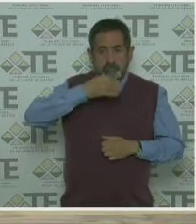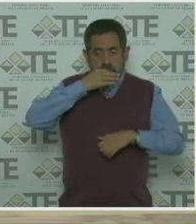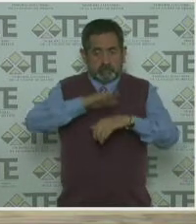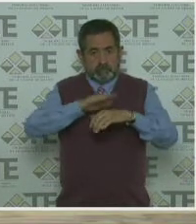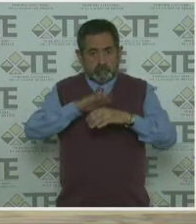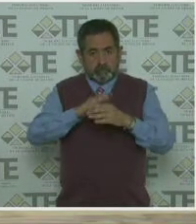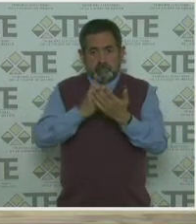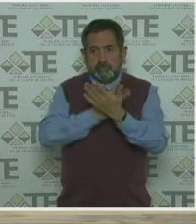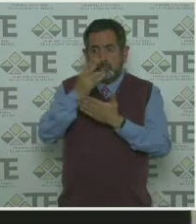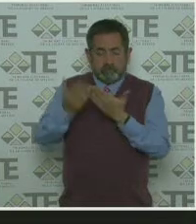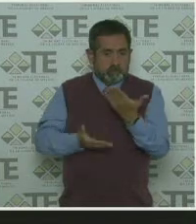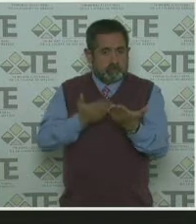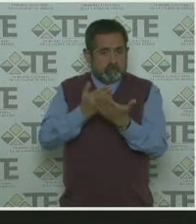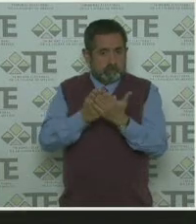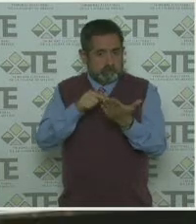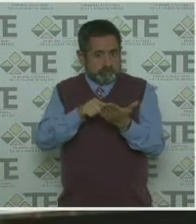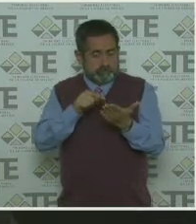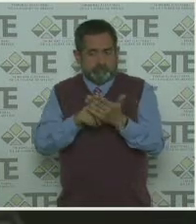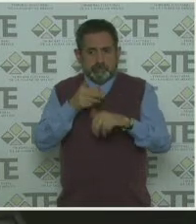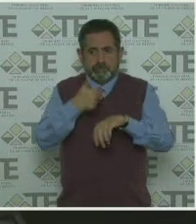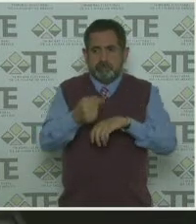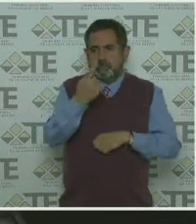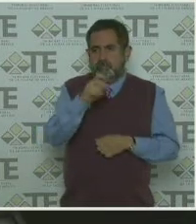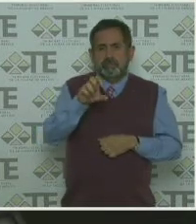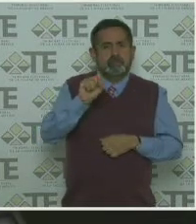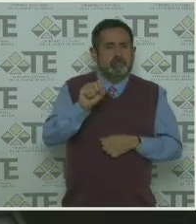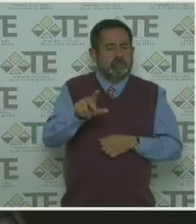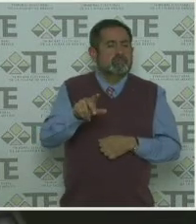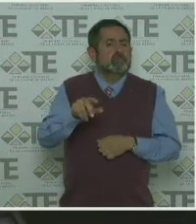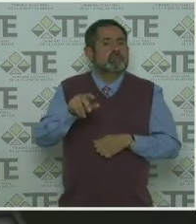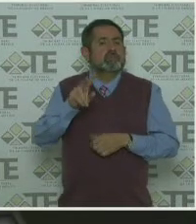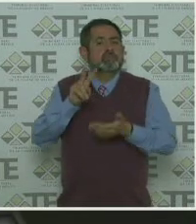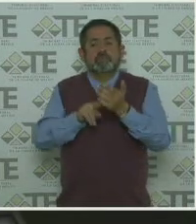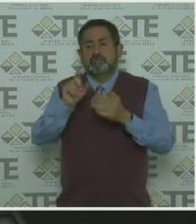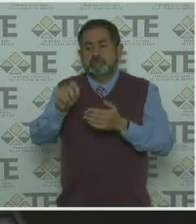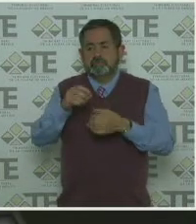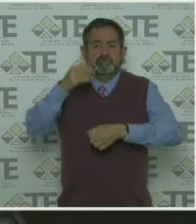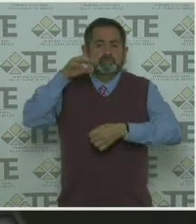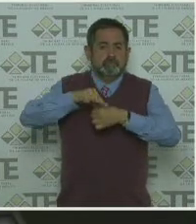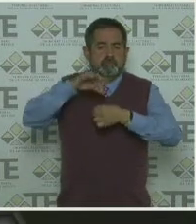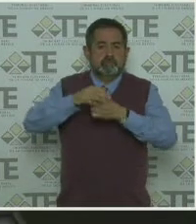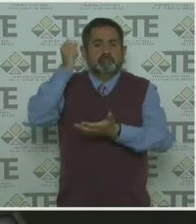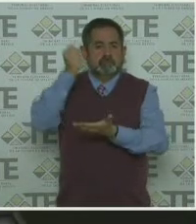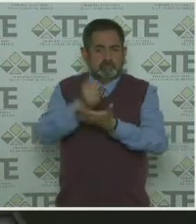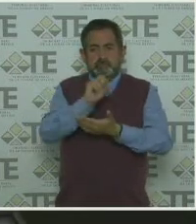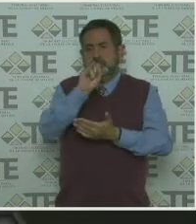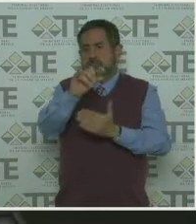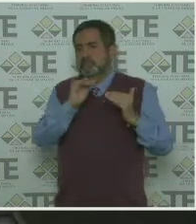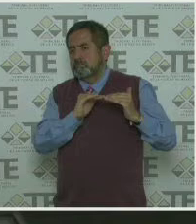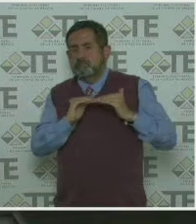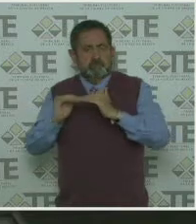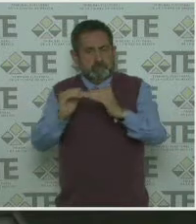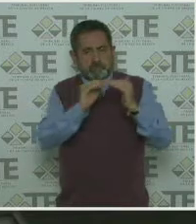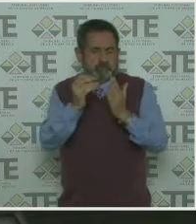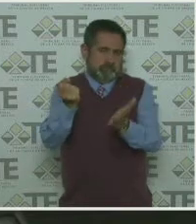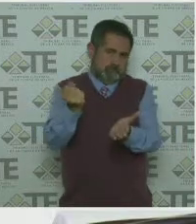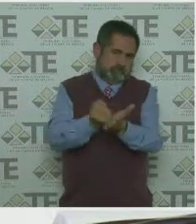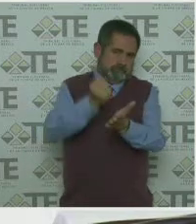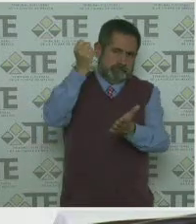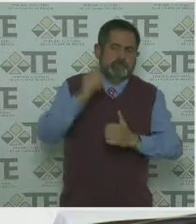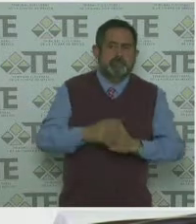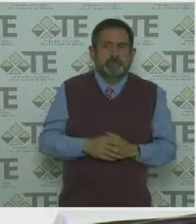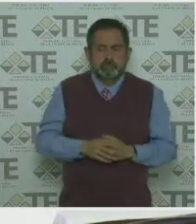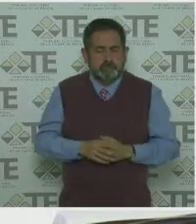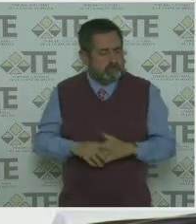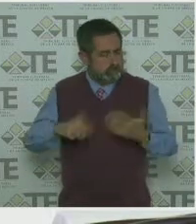el proyecto de resolución del juicio electoral 079-2020 ha sido aprobado por unanimidad de votos. En consecuencia,